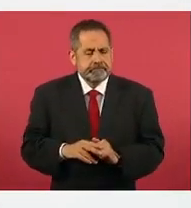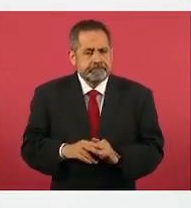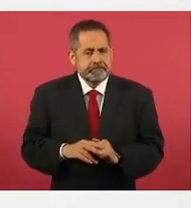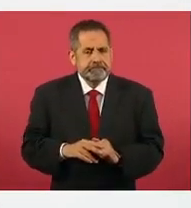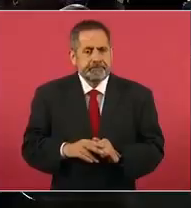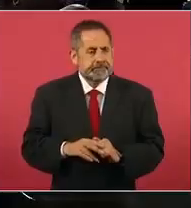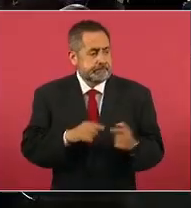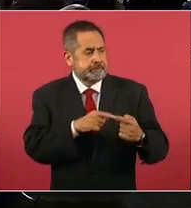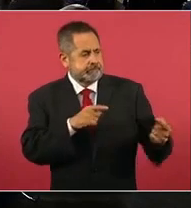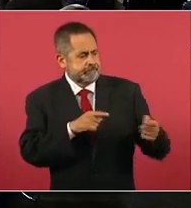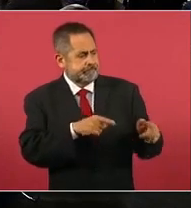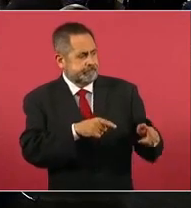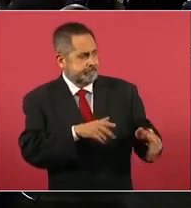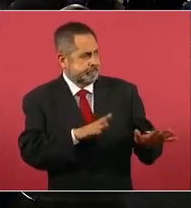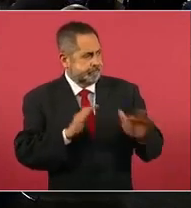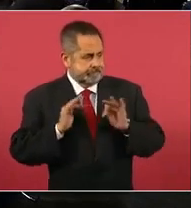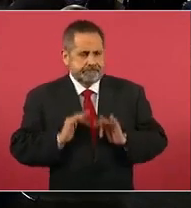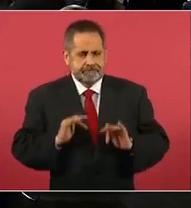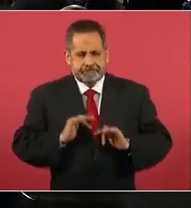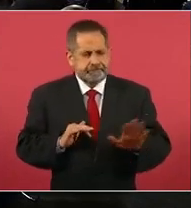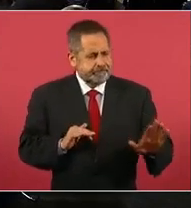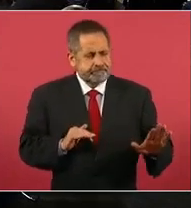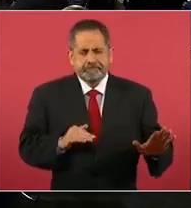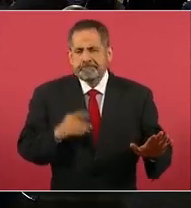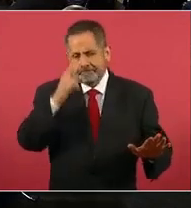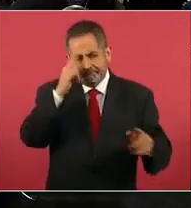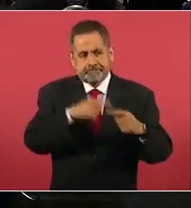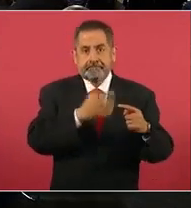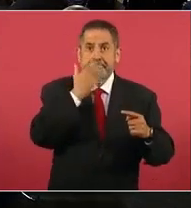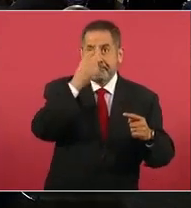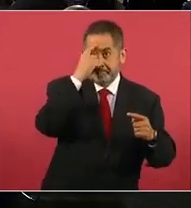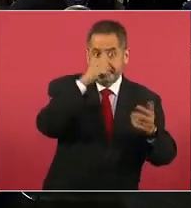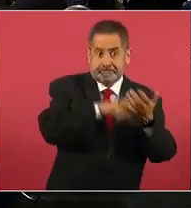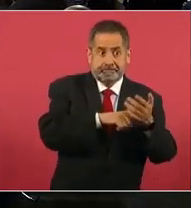de nuestros adversarios, tecnócratas,